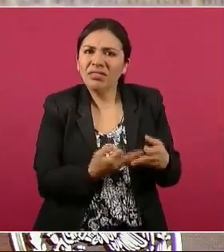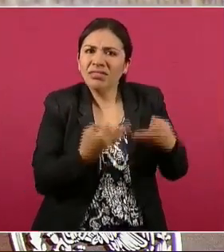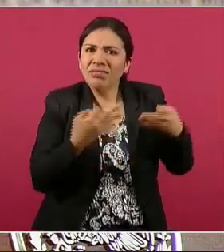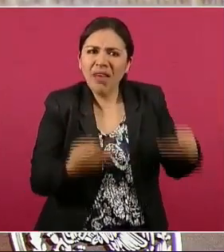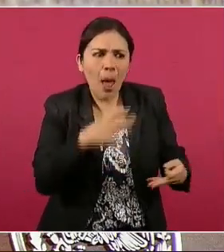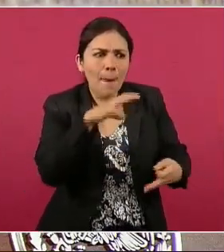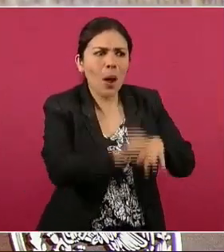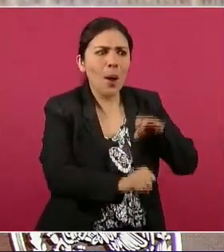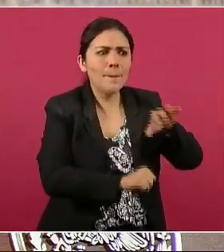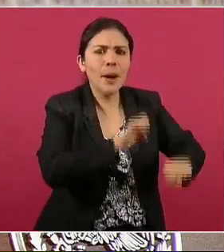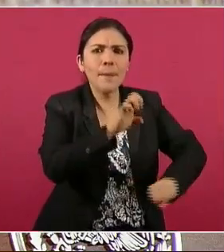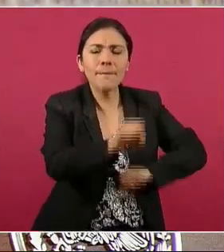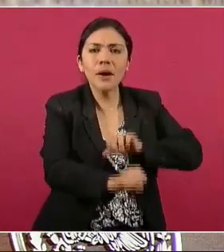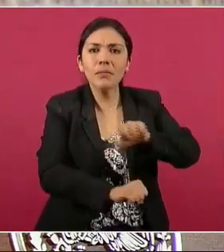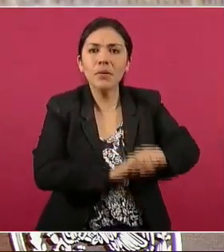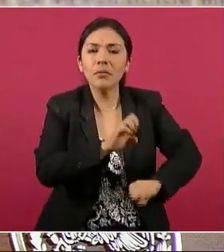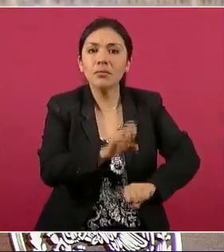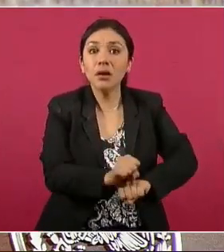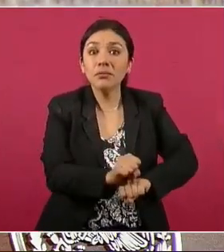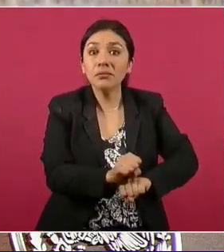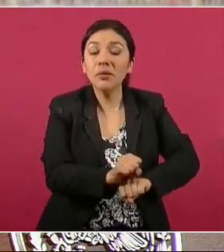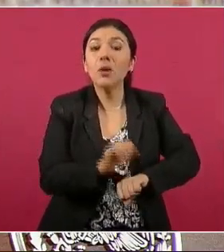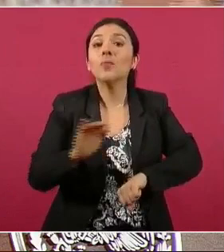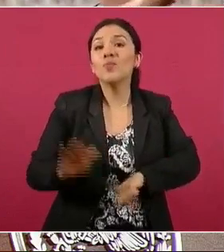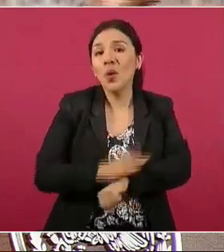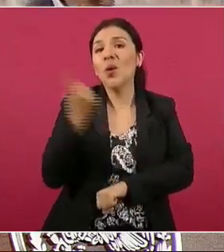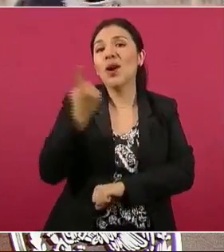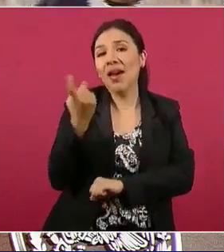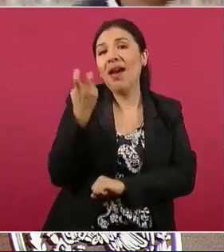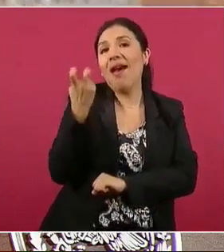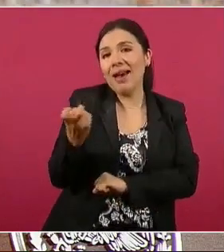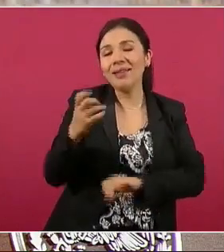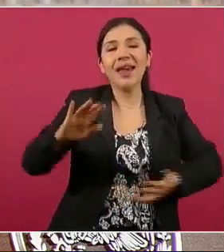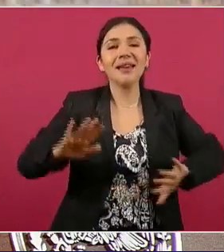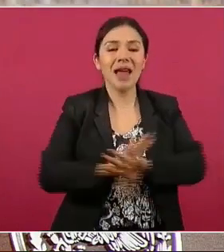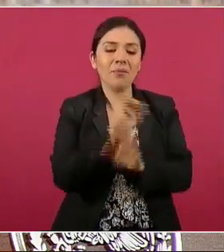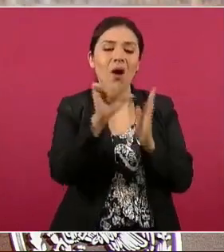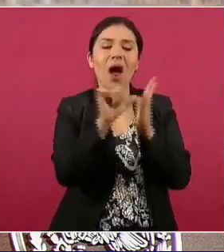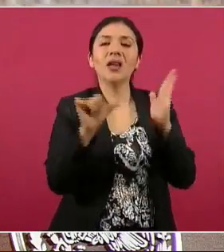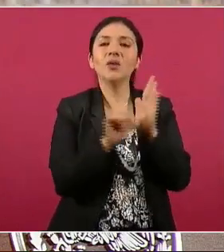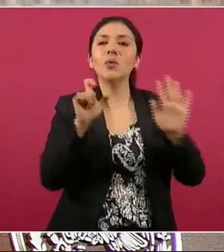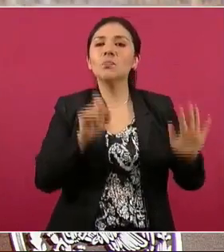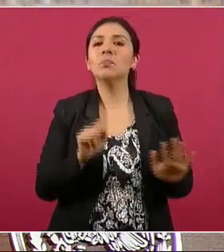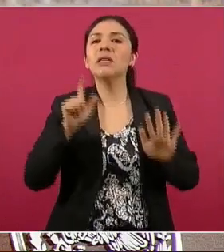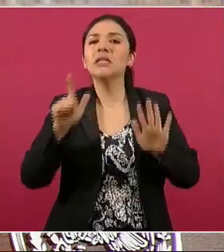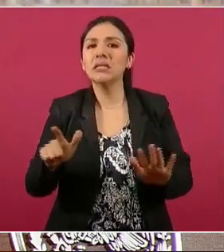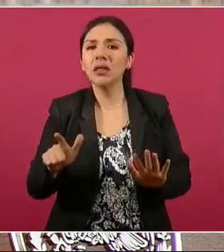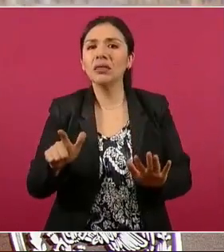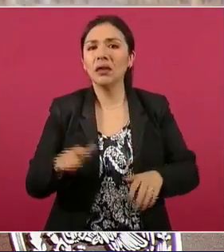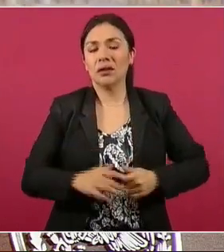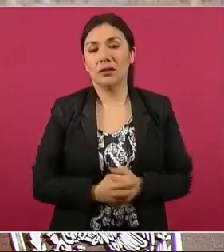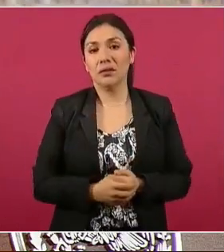a partir de esa reforma al 27.